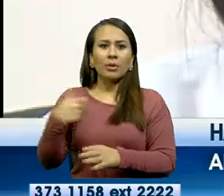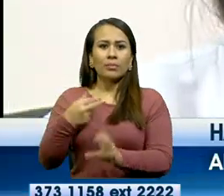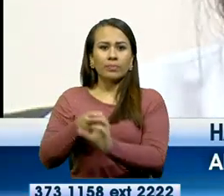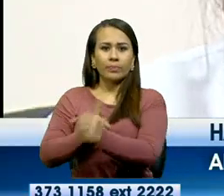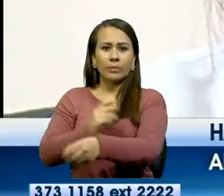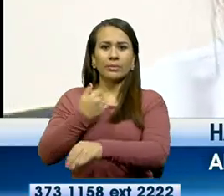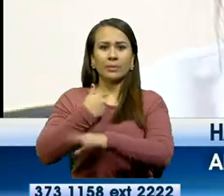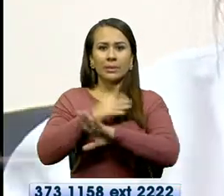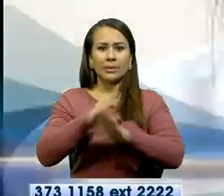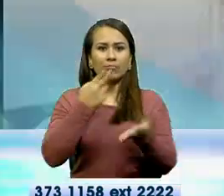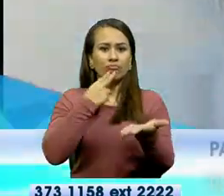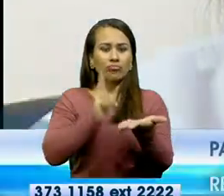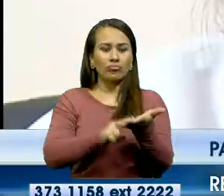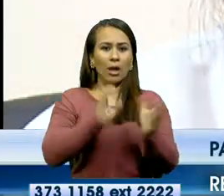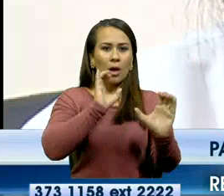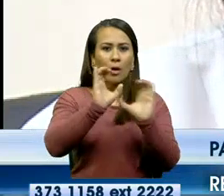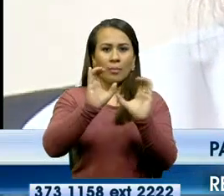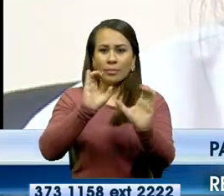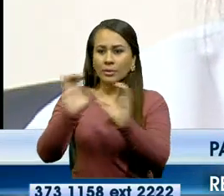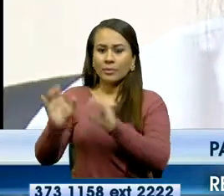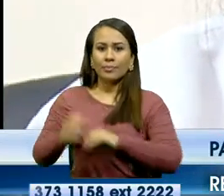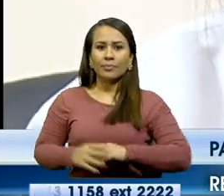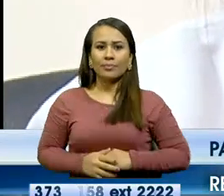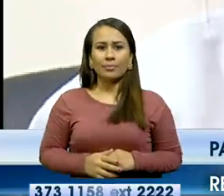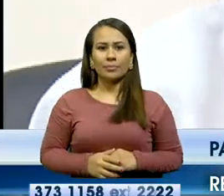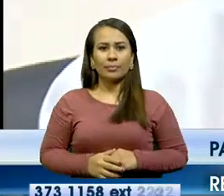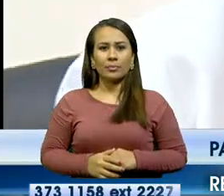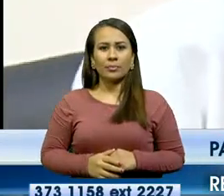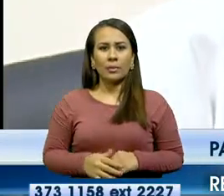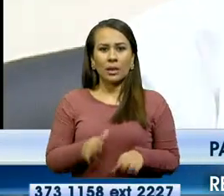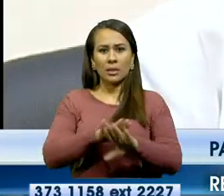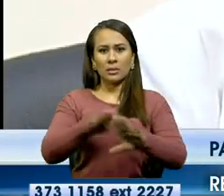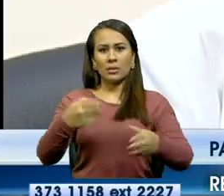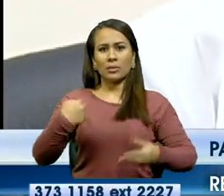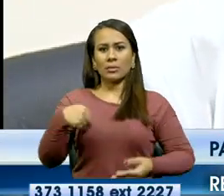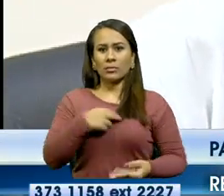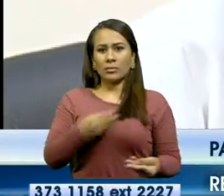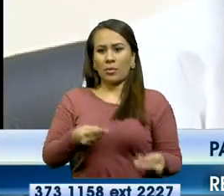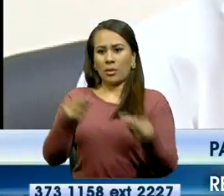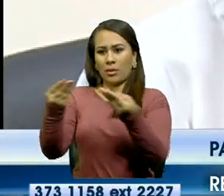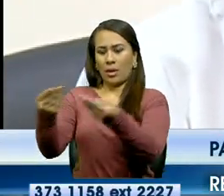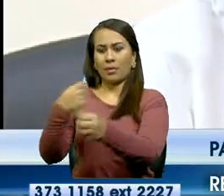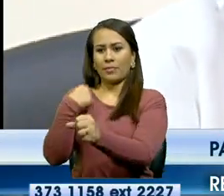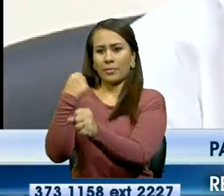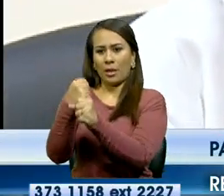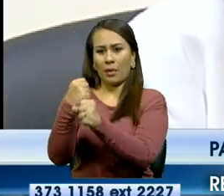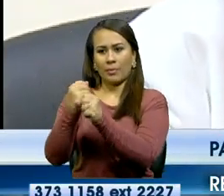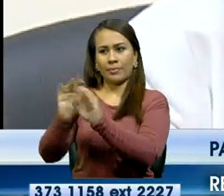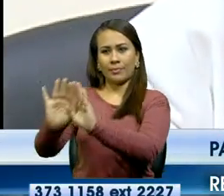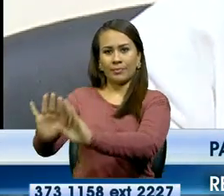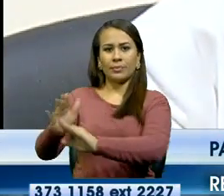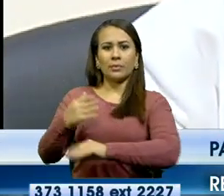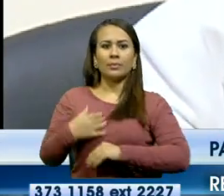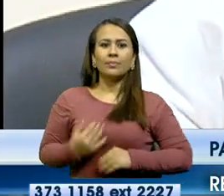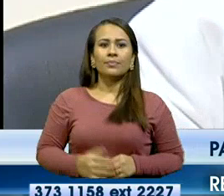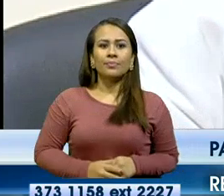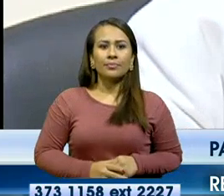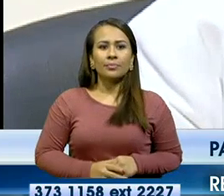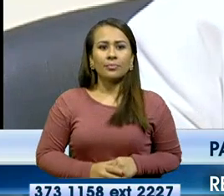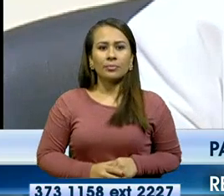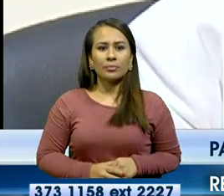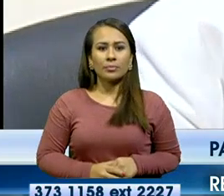una conversación con el señor presidente, hemos puesto a disposición nuestros cargos. Quiero también aprovechar